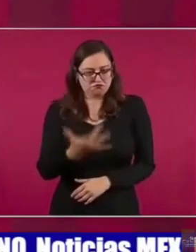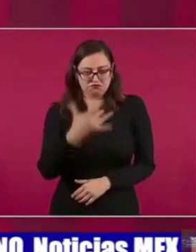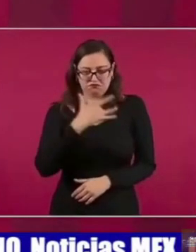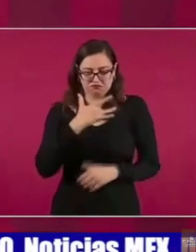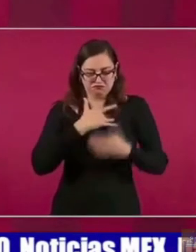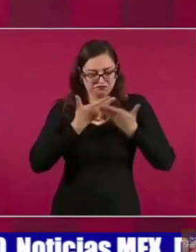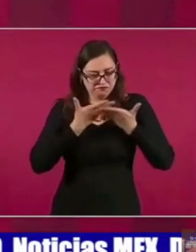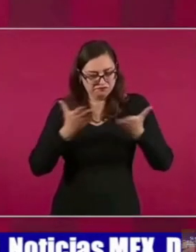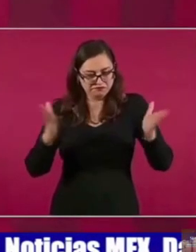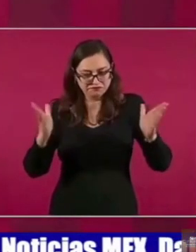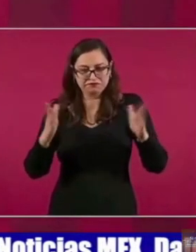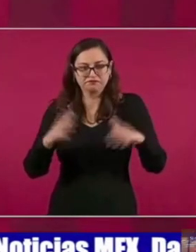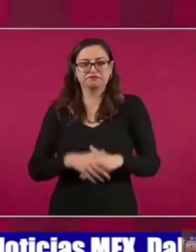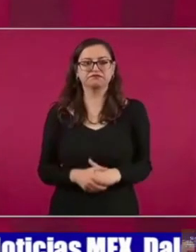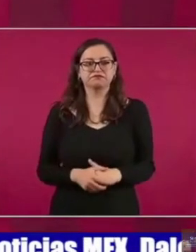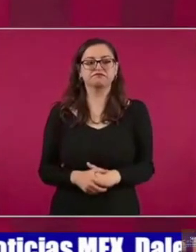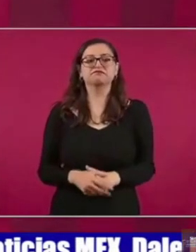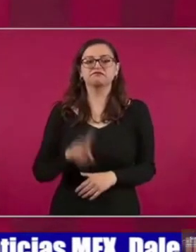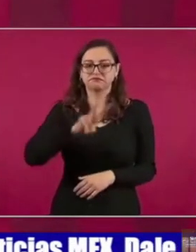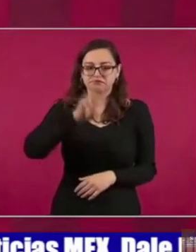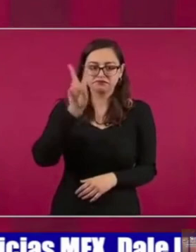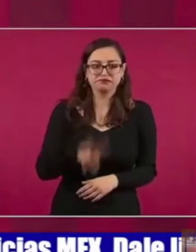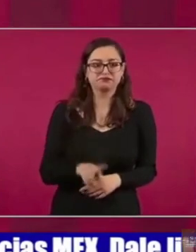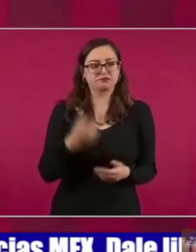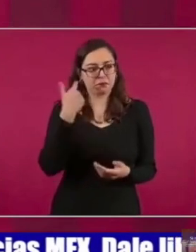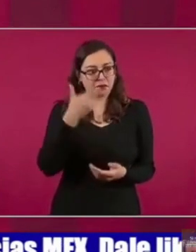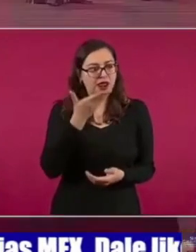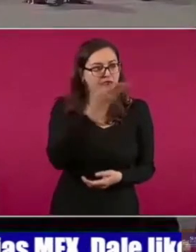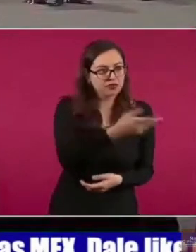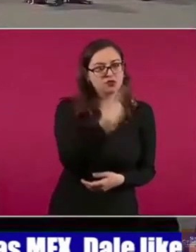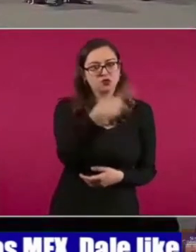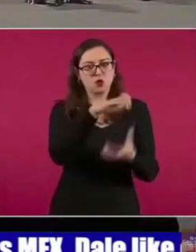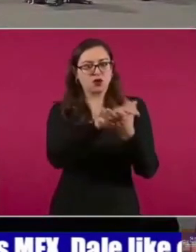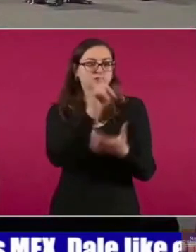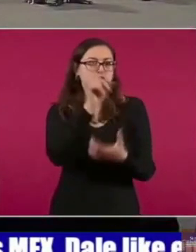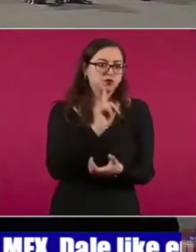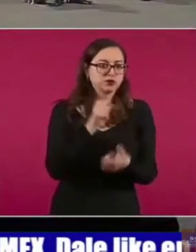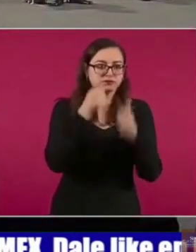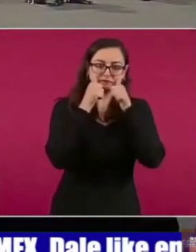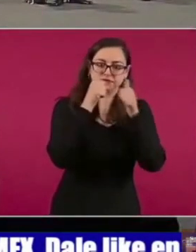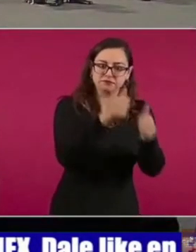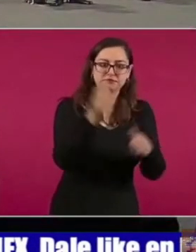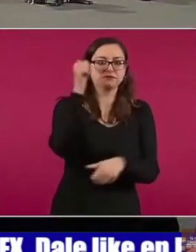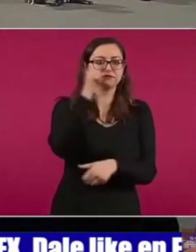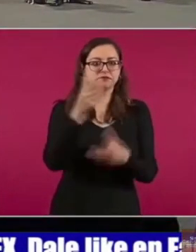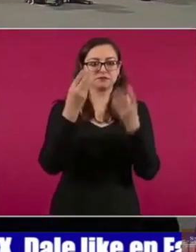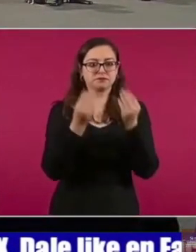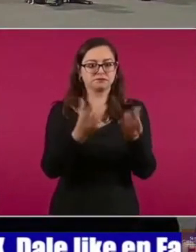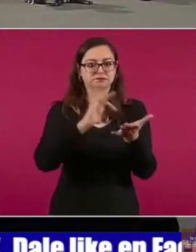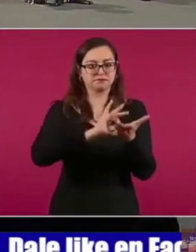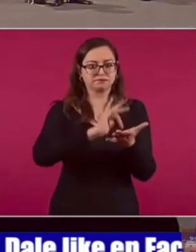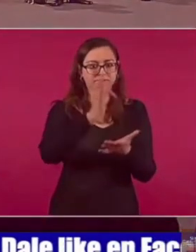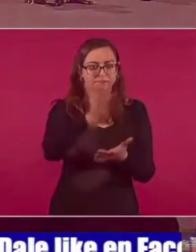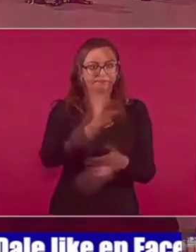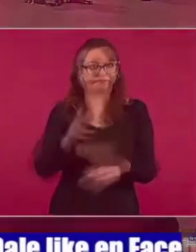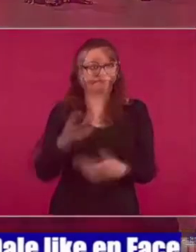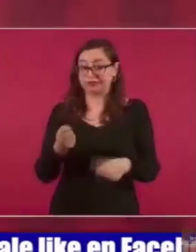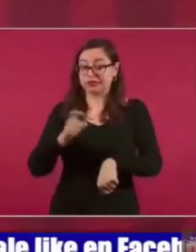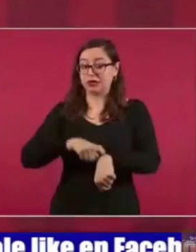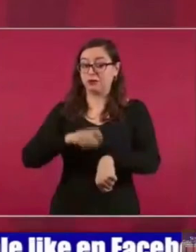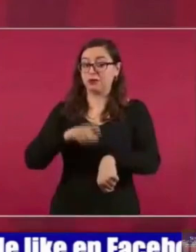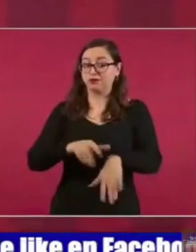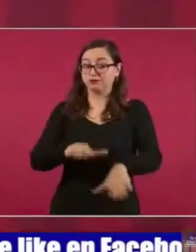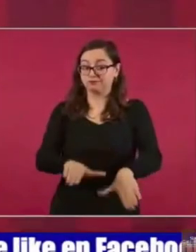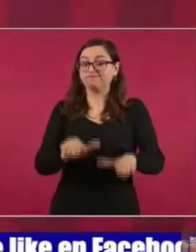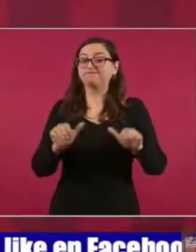de cariño y de generosidad, tanto el presidente como Tatiana Cloutier, en esta salida por la puerta grande, como creo